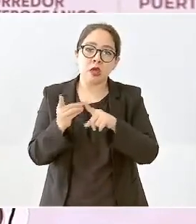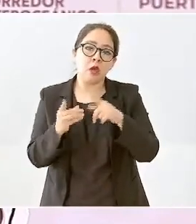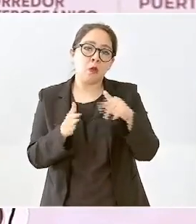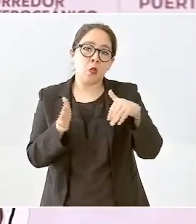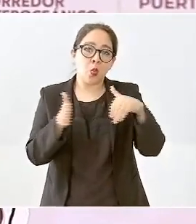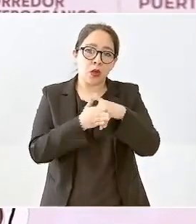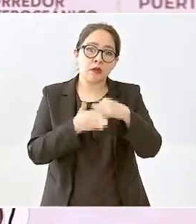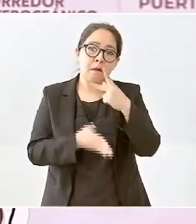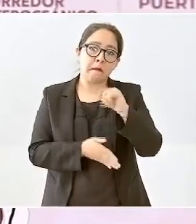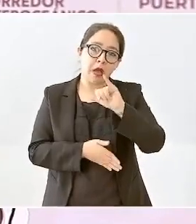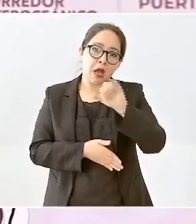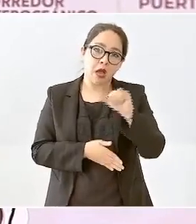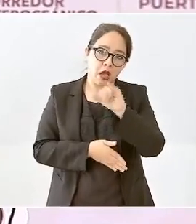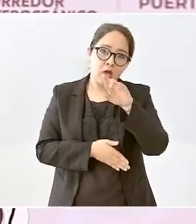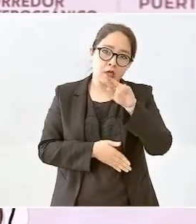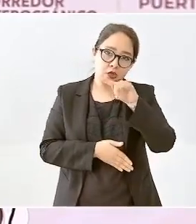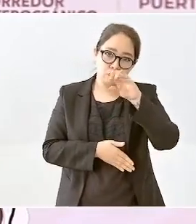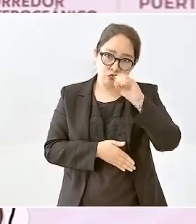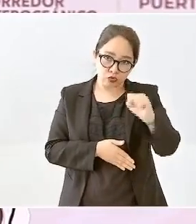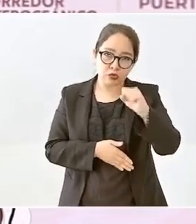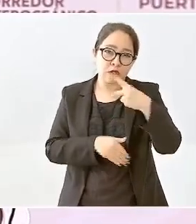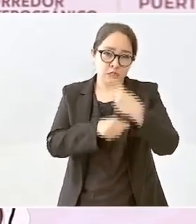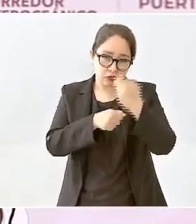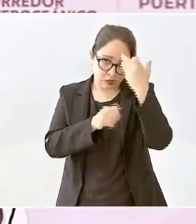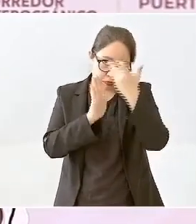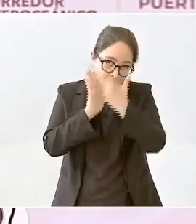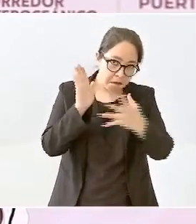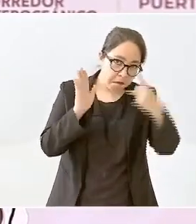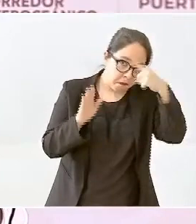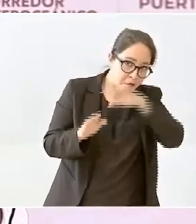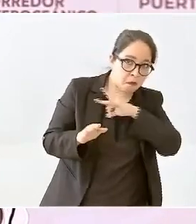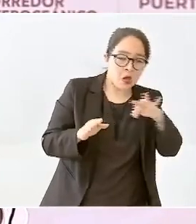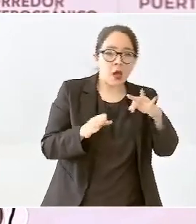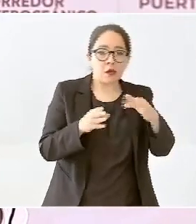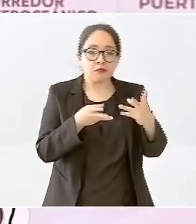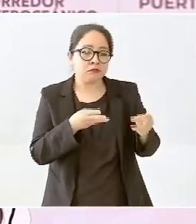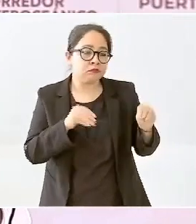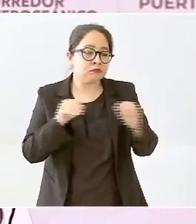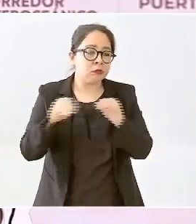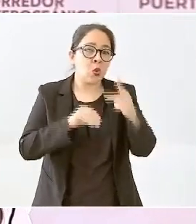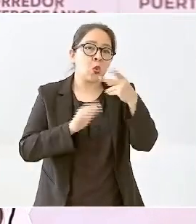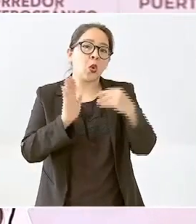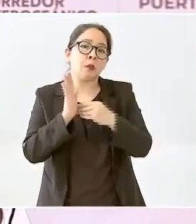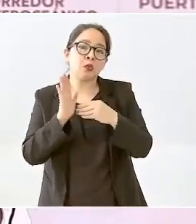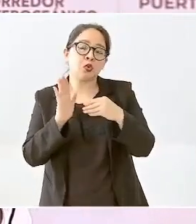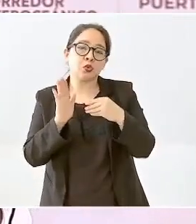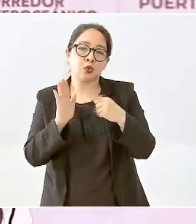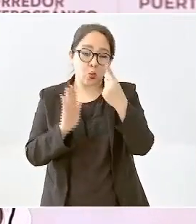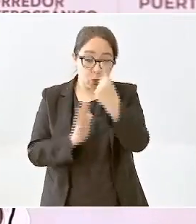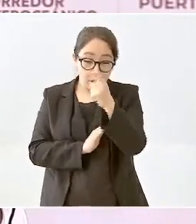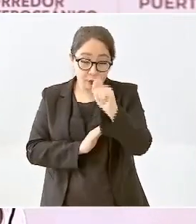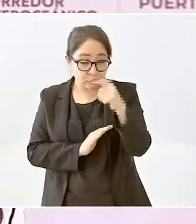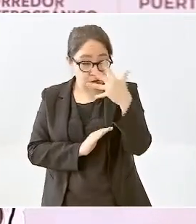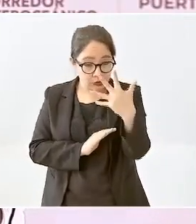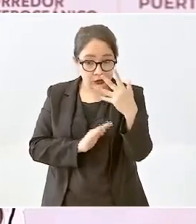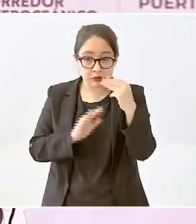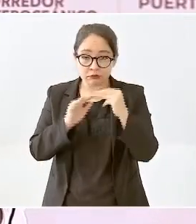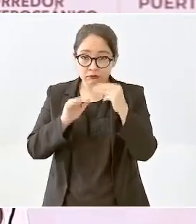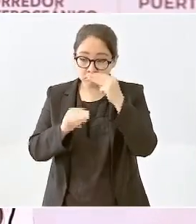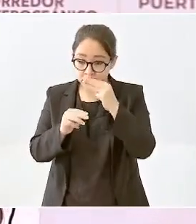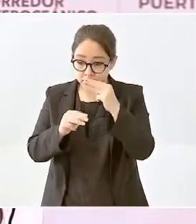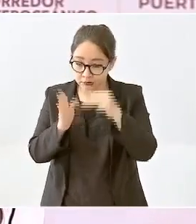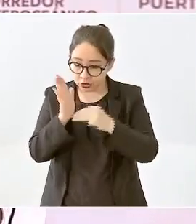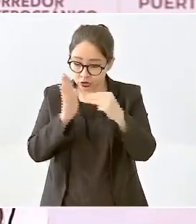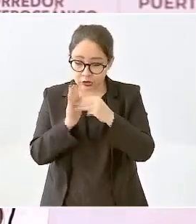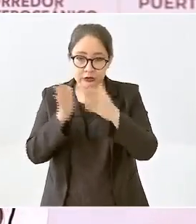una segunda etapa para tener la capacidad de movilizar 1.3 millones de contenedores a finales de